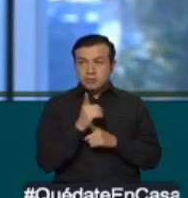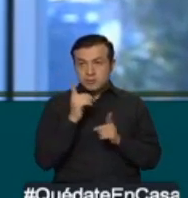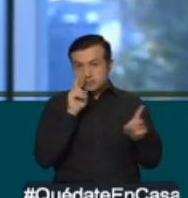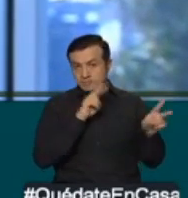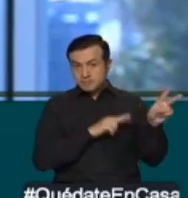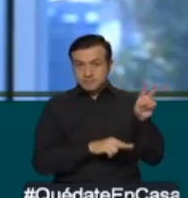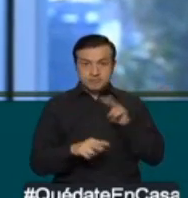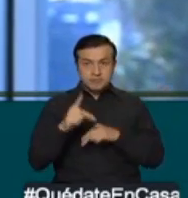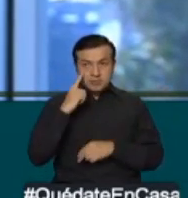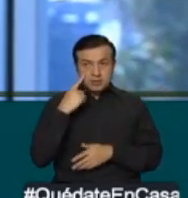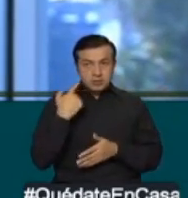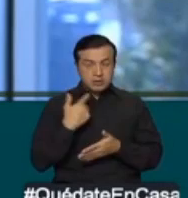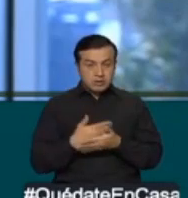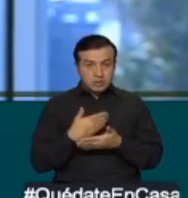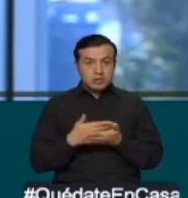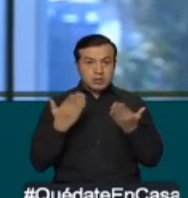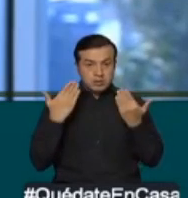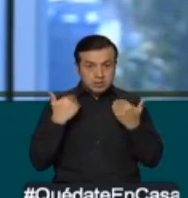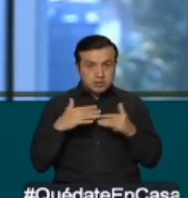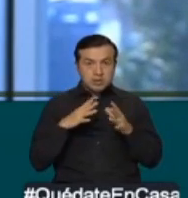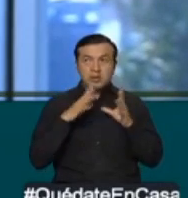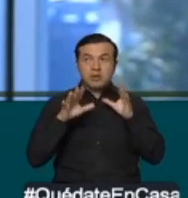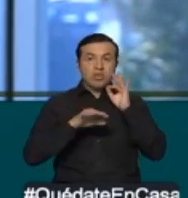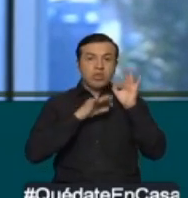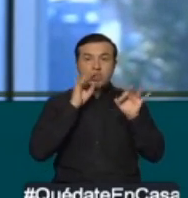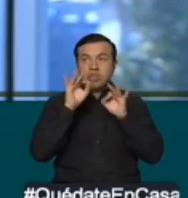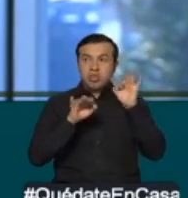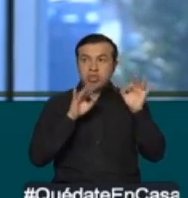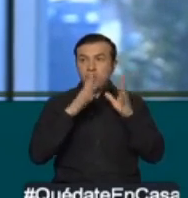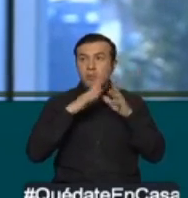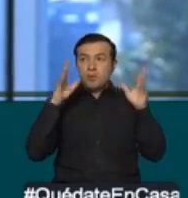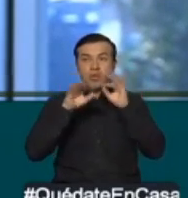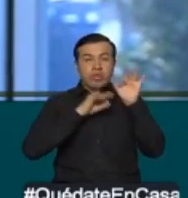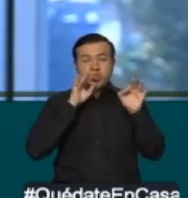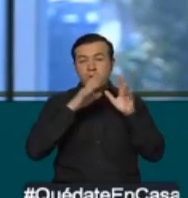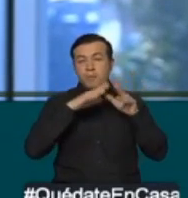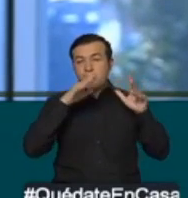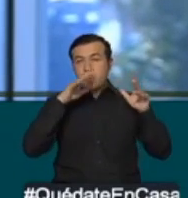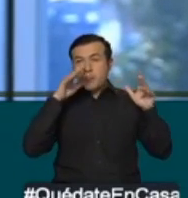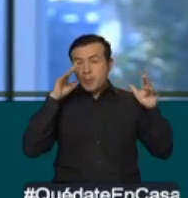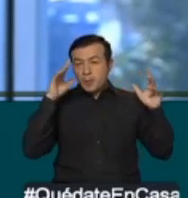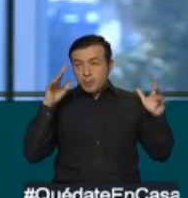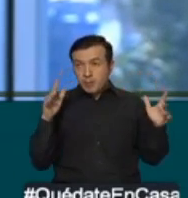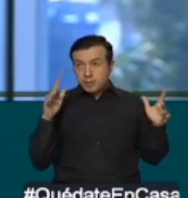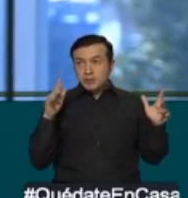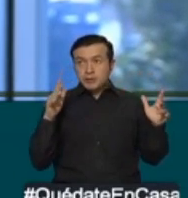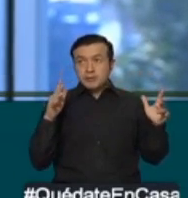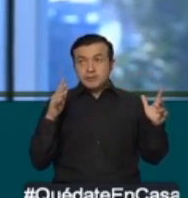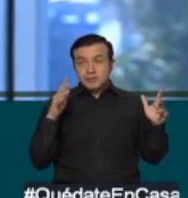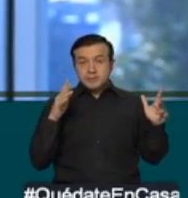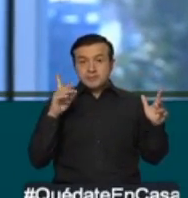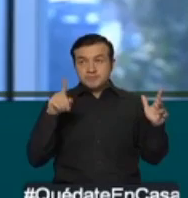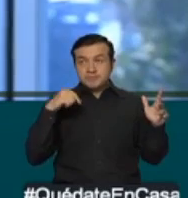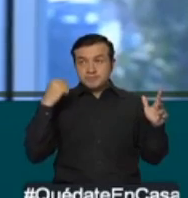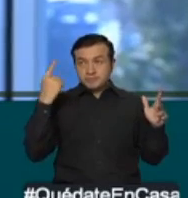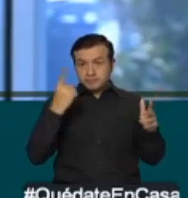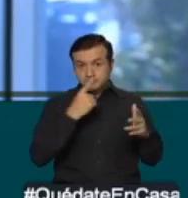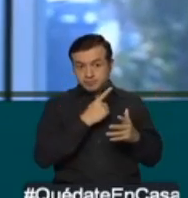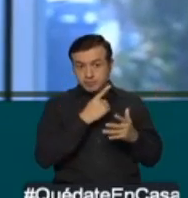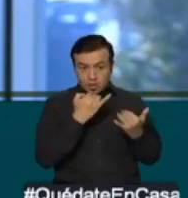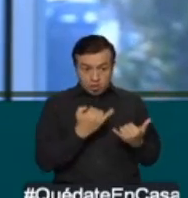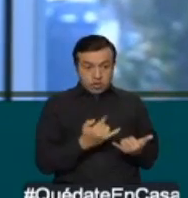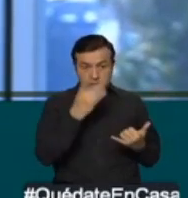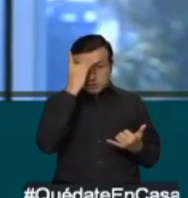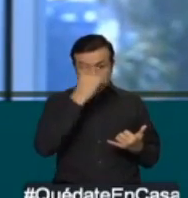venido haciendo pruebas y hubo un nivel de contagio bastante alto los resultados de la siguiente de las medidas